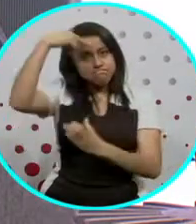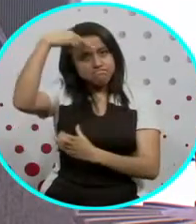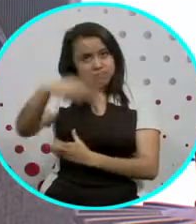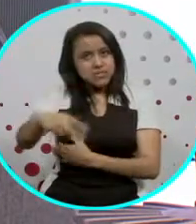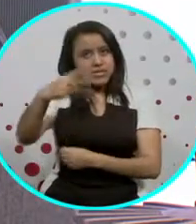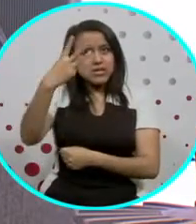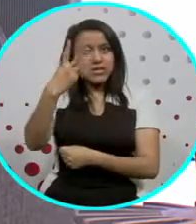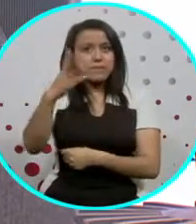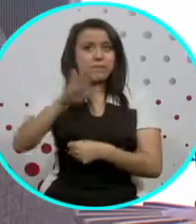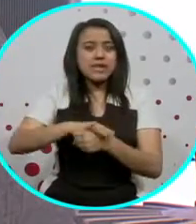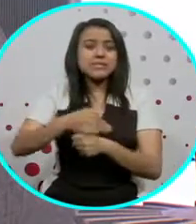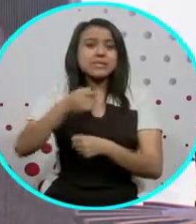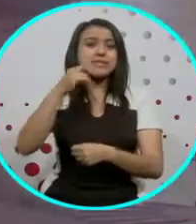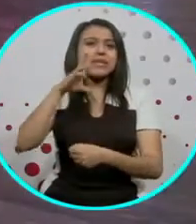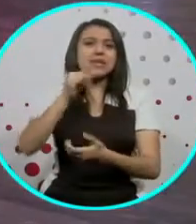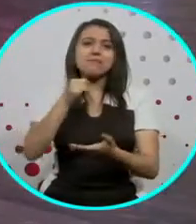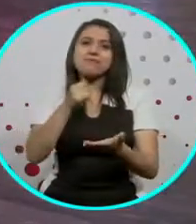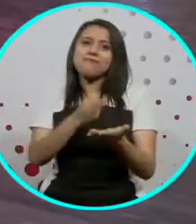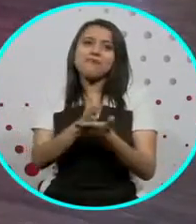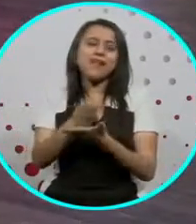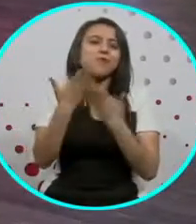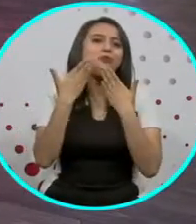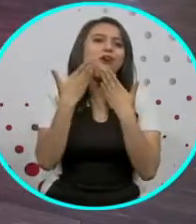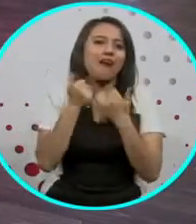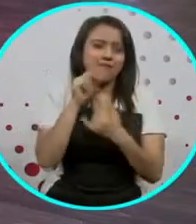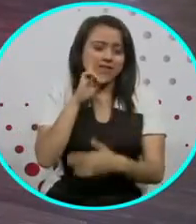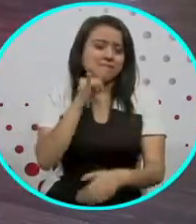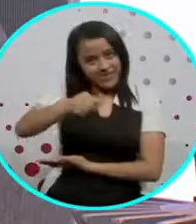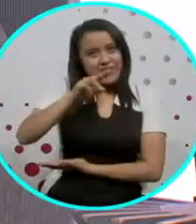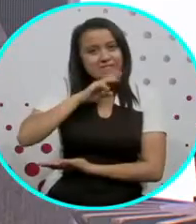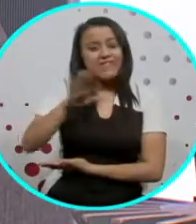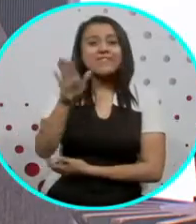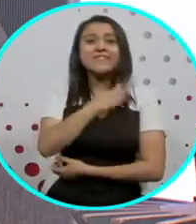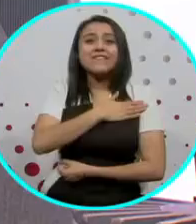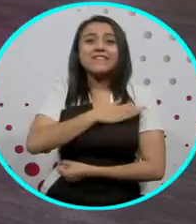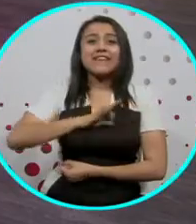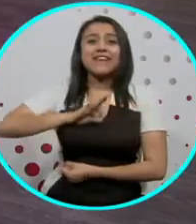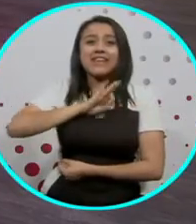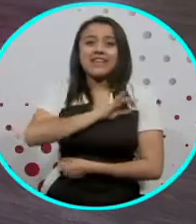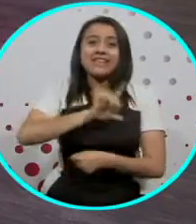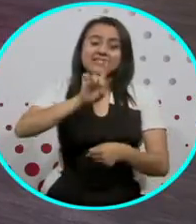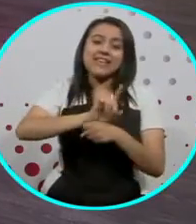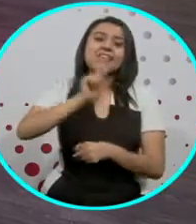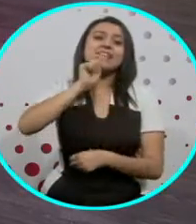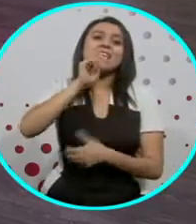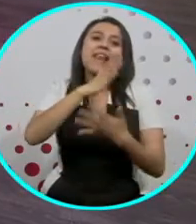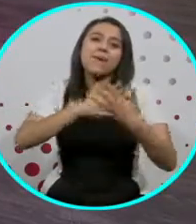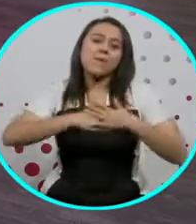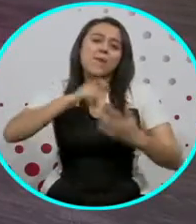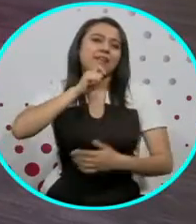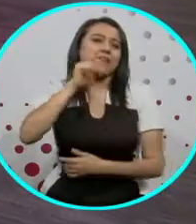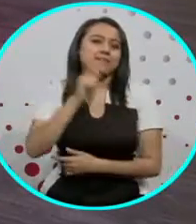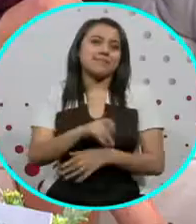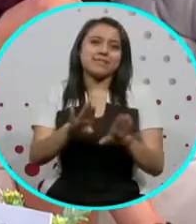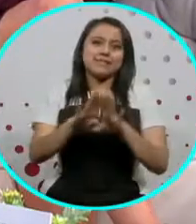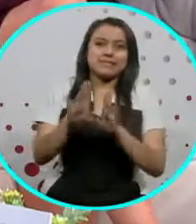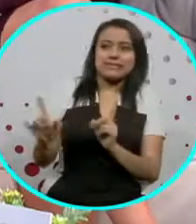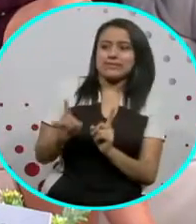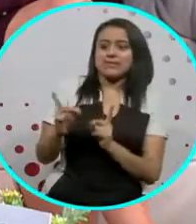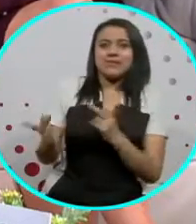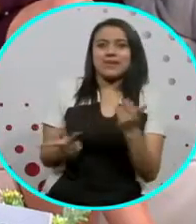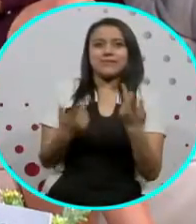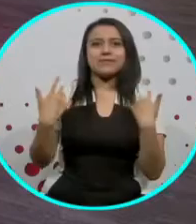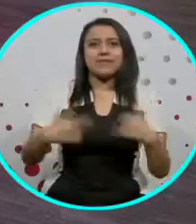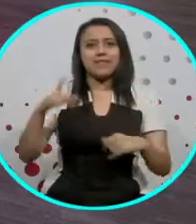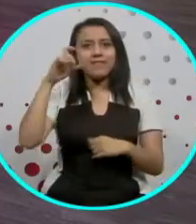más infieles del mundo. Hijo. Pues bueno. Interesante. A mí me dio calor tu pregunta. Oye, de pitón al lado. Con la